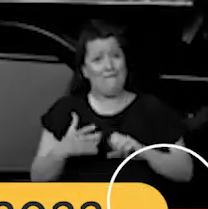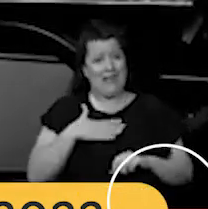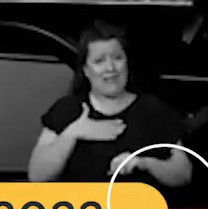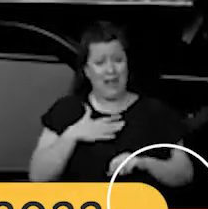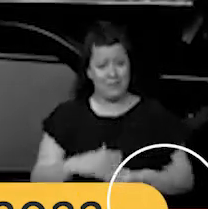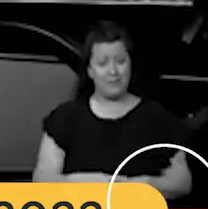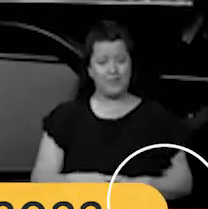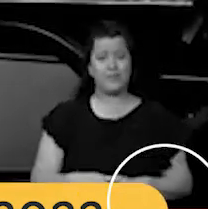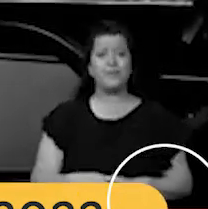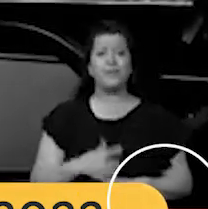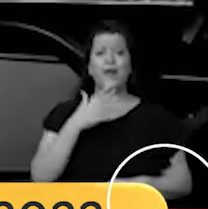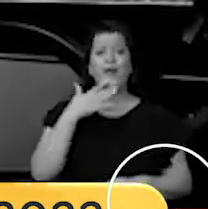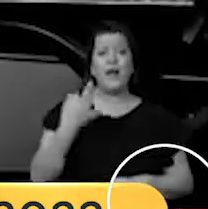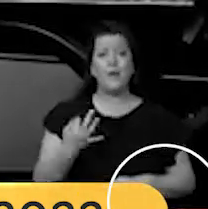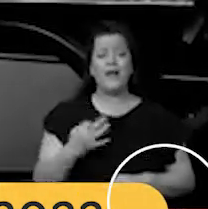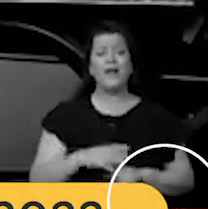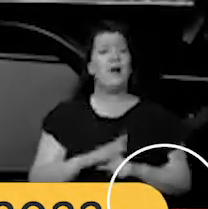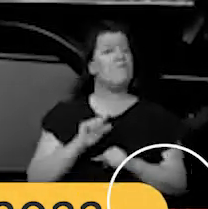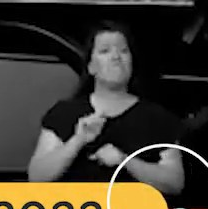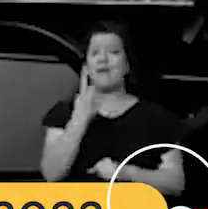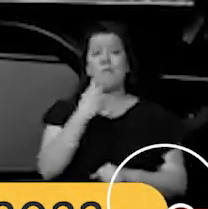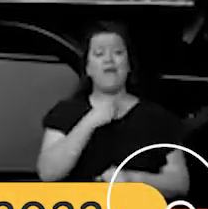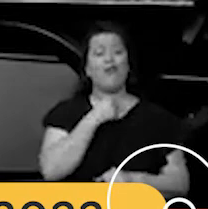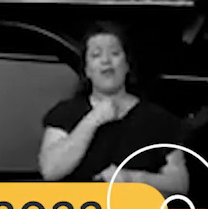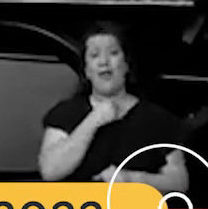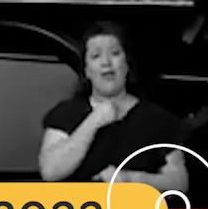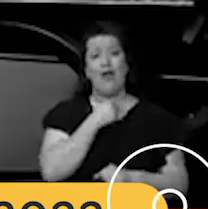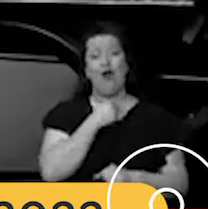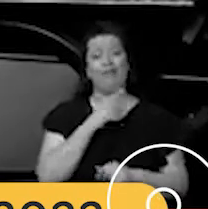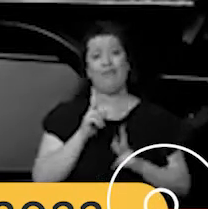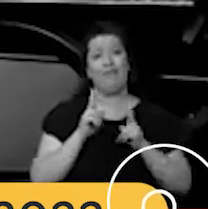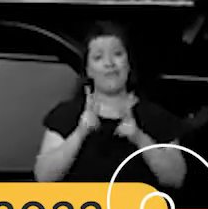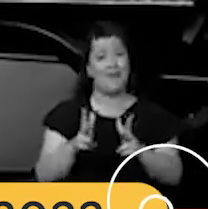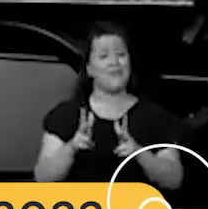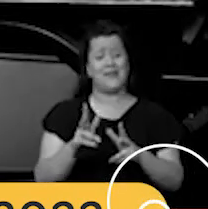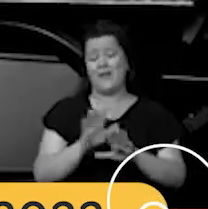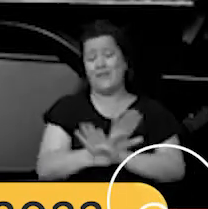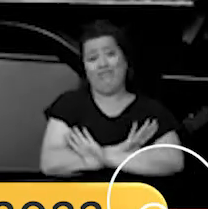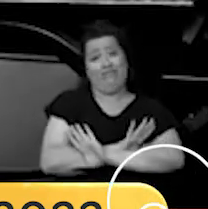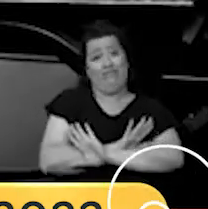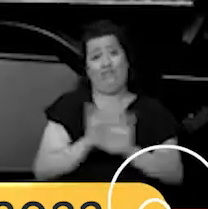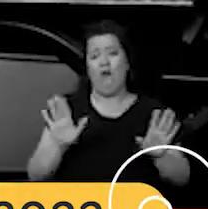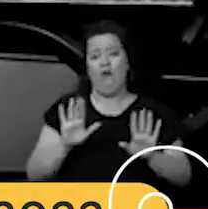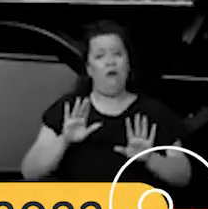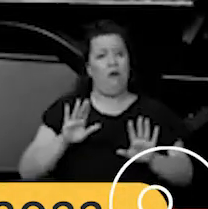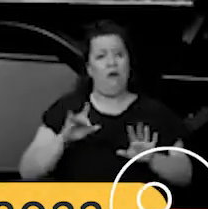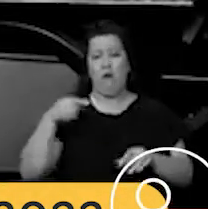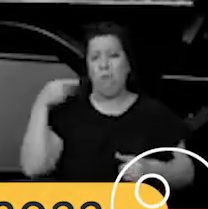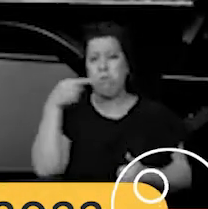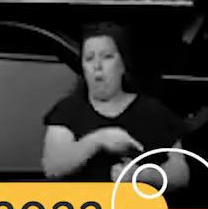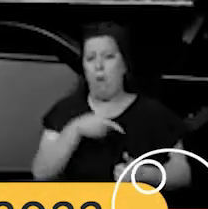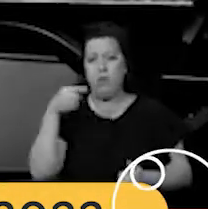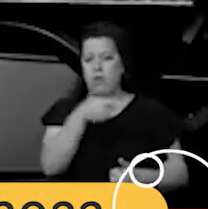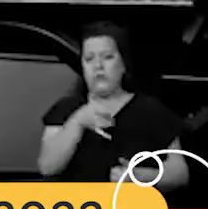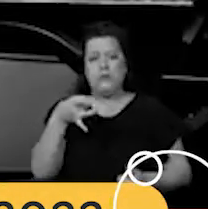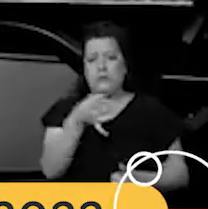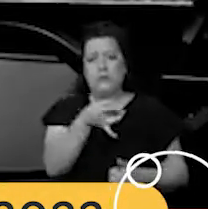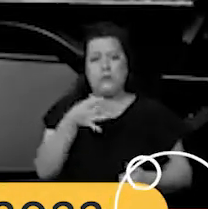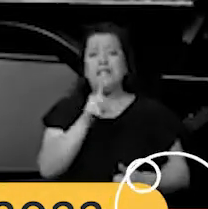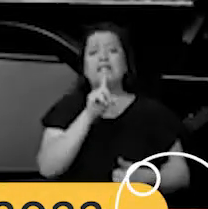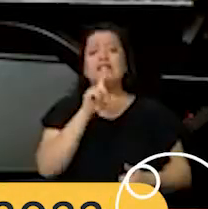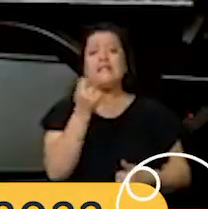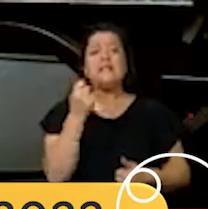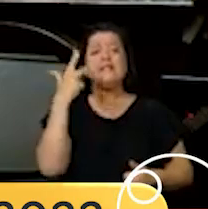La verdad que lo primero que quiero hacer es repudiar el hostigamiento sostenido y permanente que viene teniendo el diputado Rodolfo